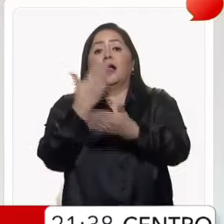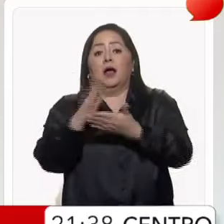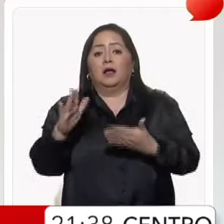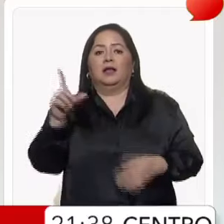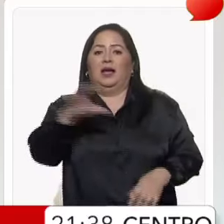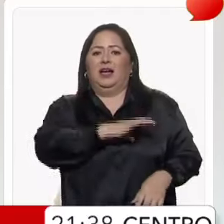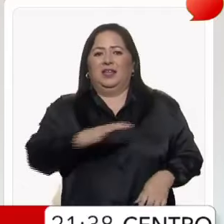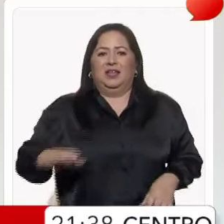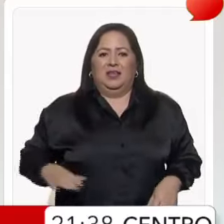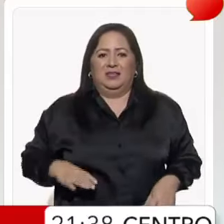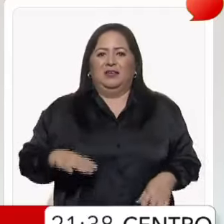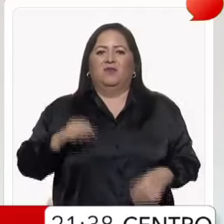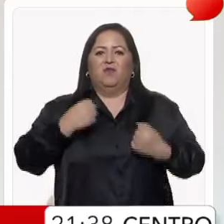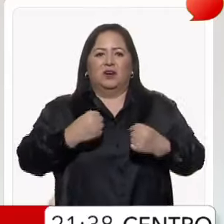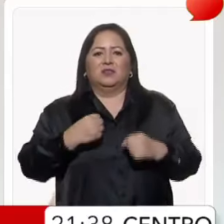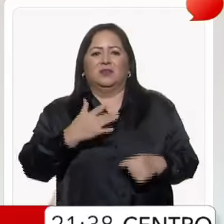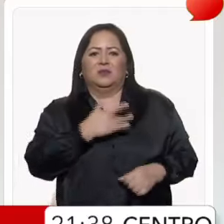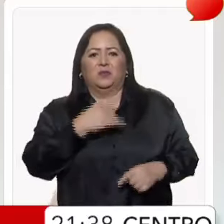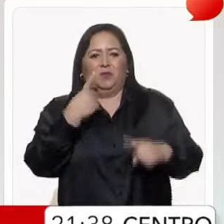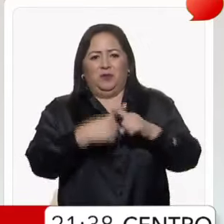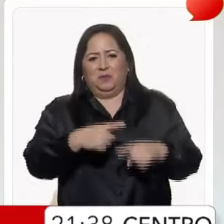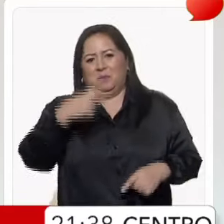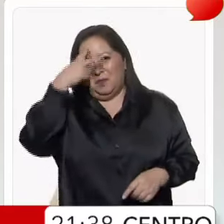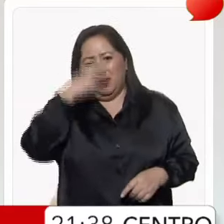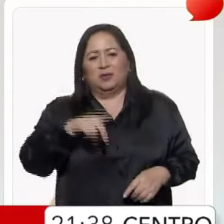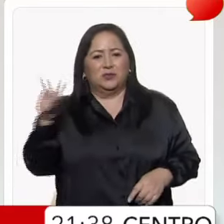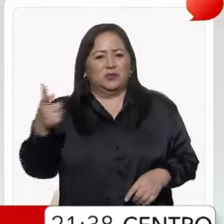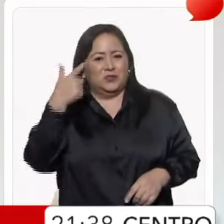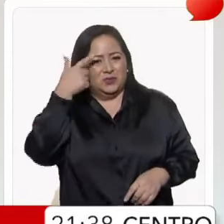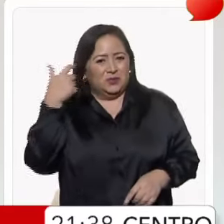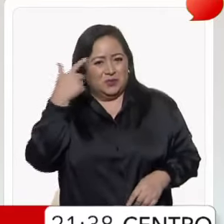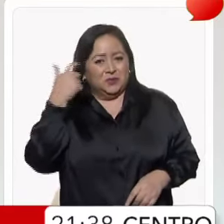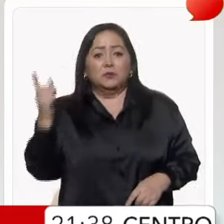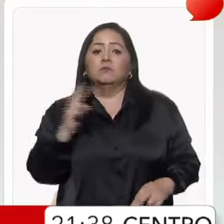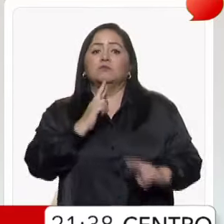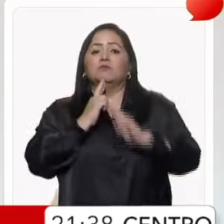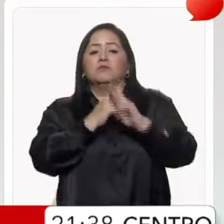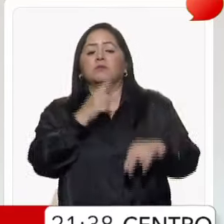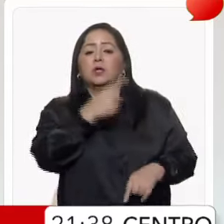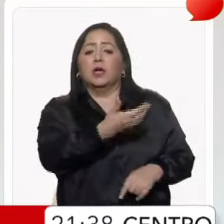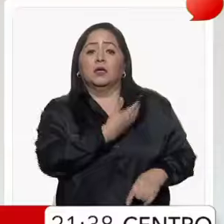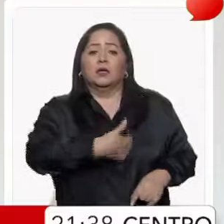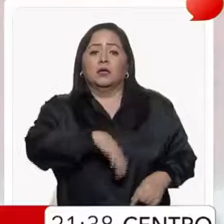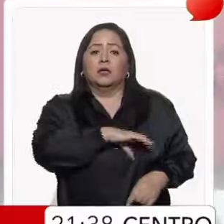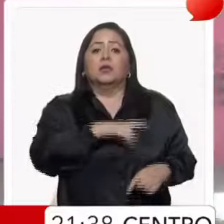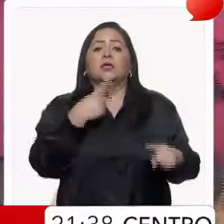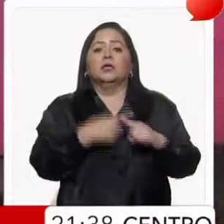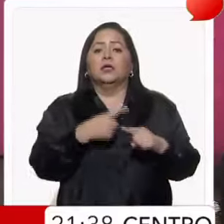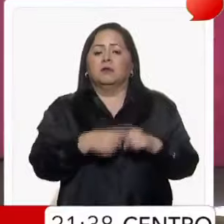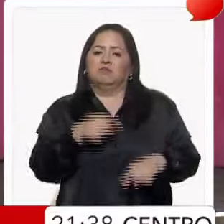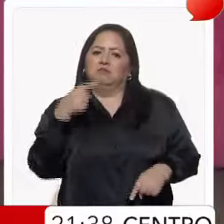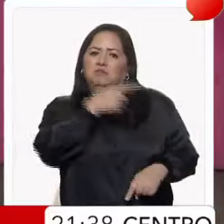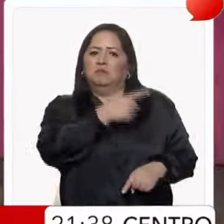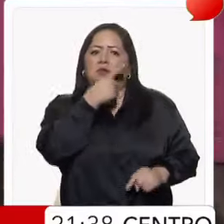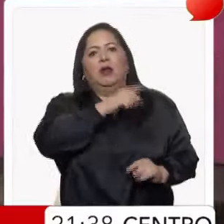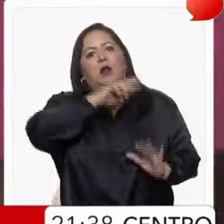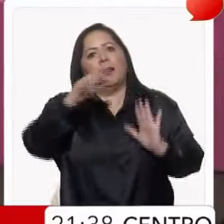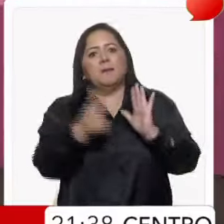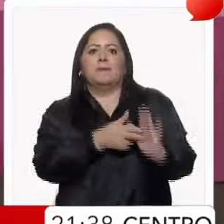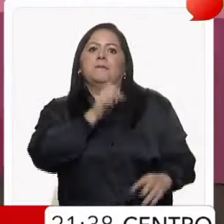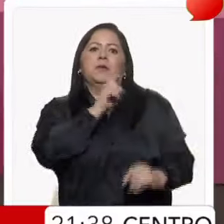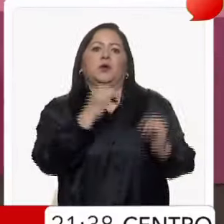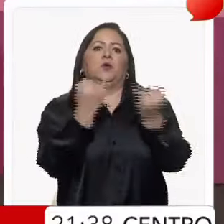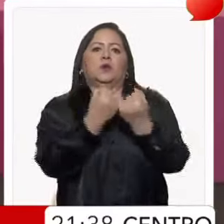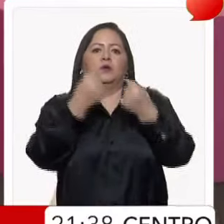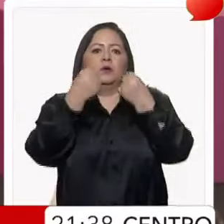Por su lado, la candidata de la Alianza Fuerza y Corazón por México, Xóchitl Gálvez, respondió a Claudia Sheinbaum, quien la señaló de repetir el